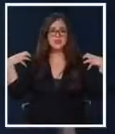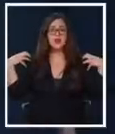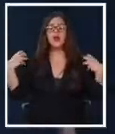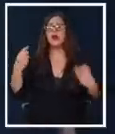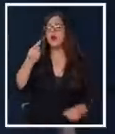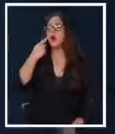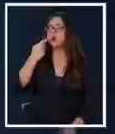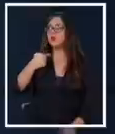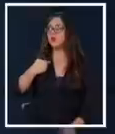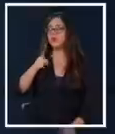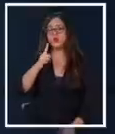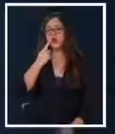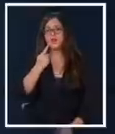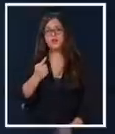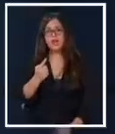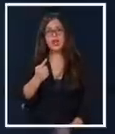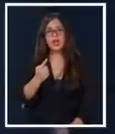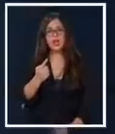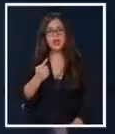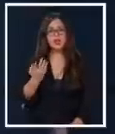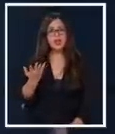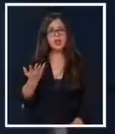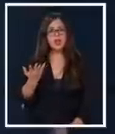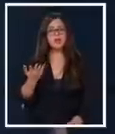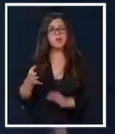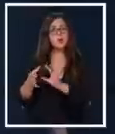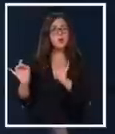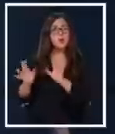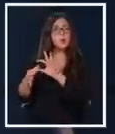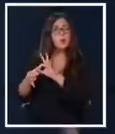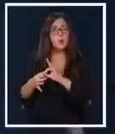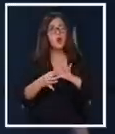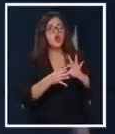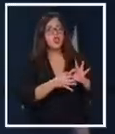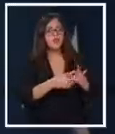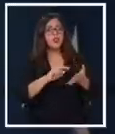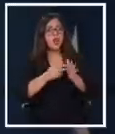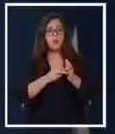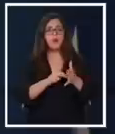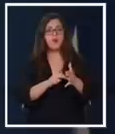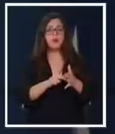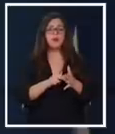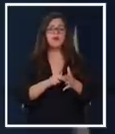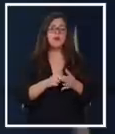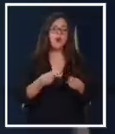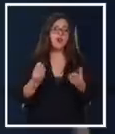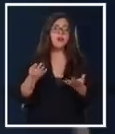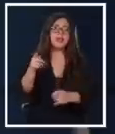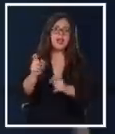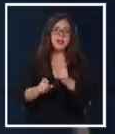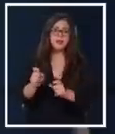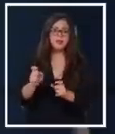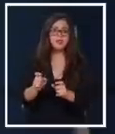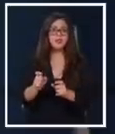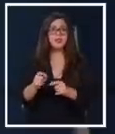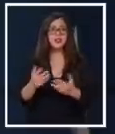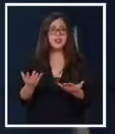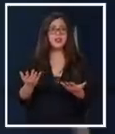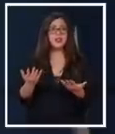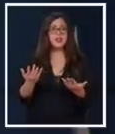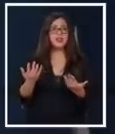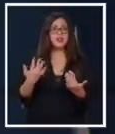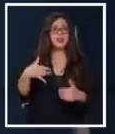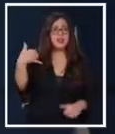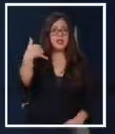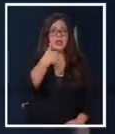vería aquello como la causa de las dificultades que tenemos es razonable que la ciudadanía después de tanto tiempo